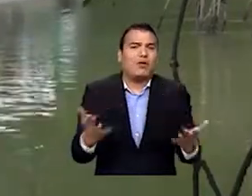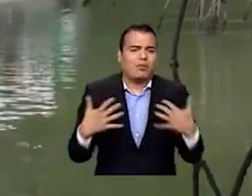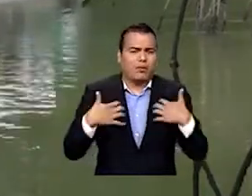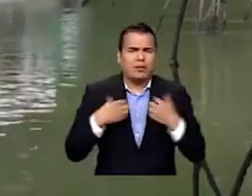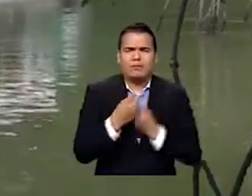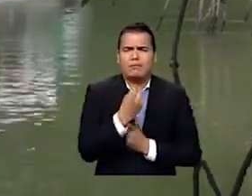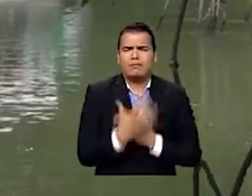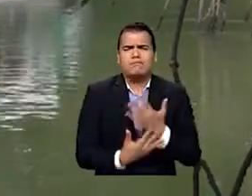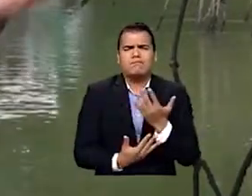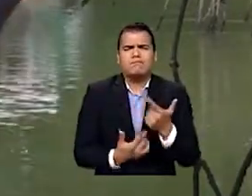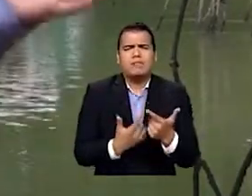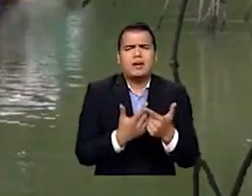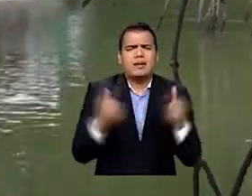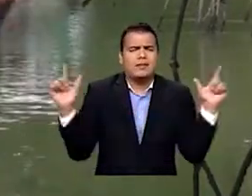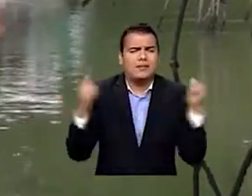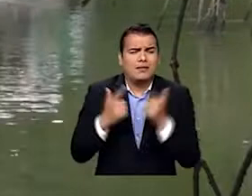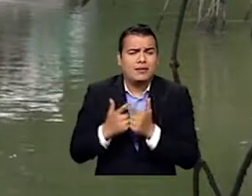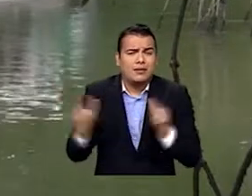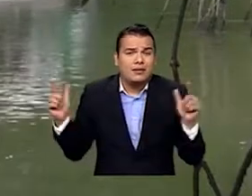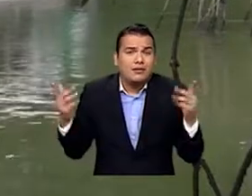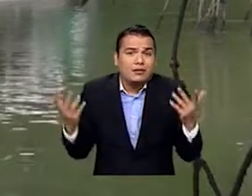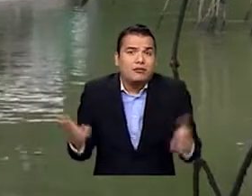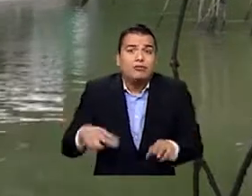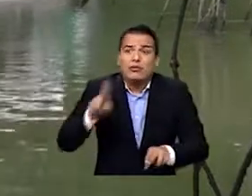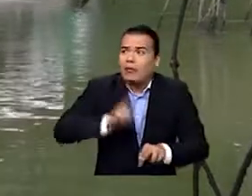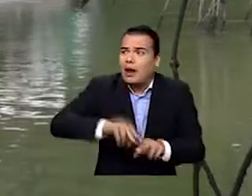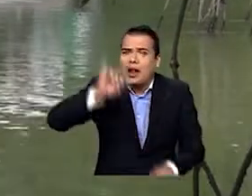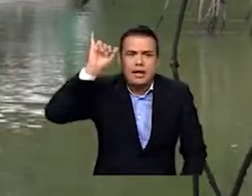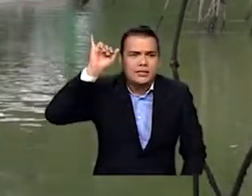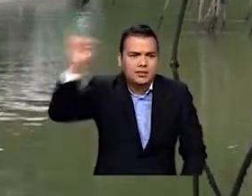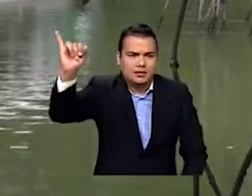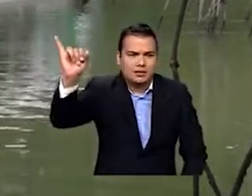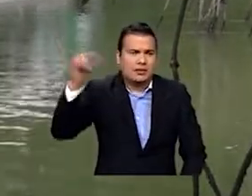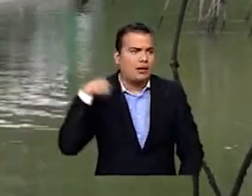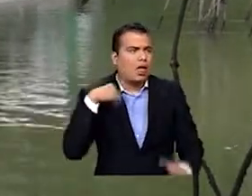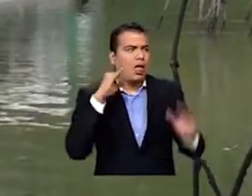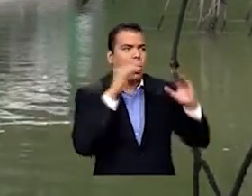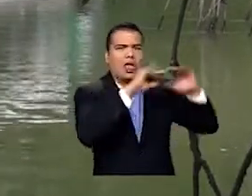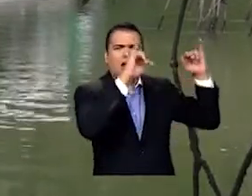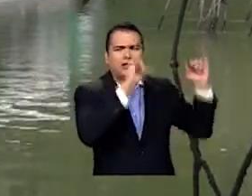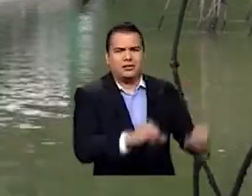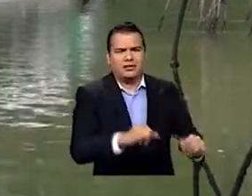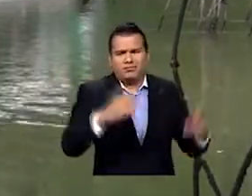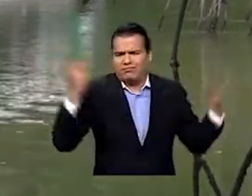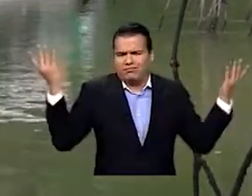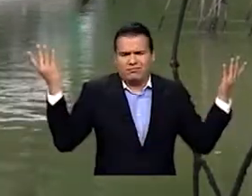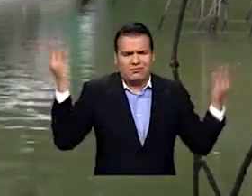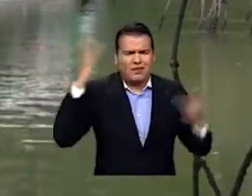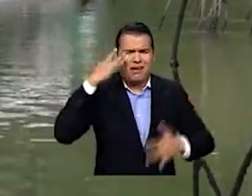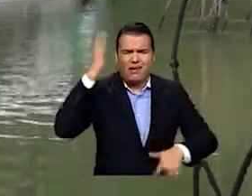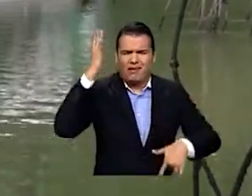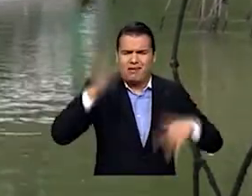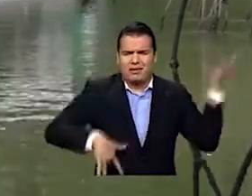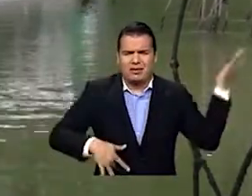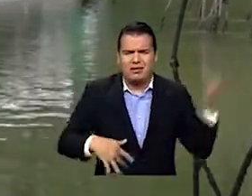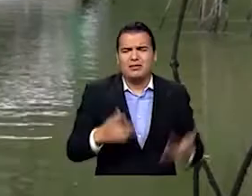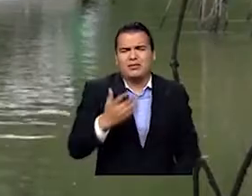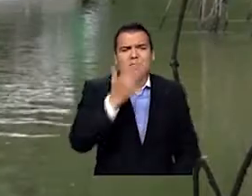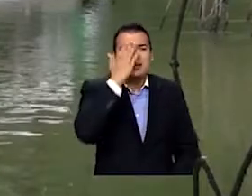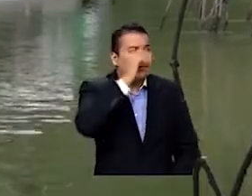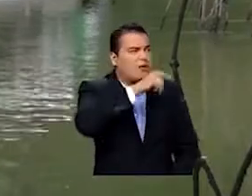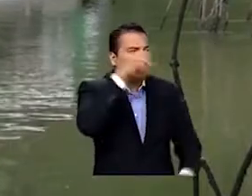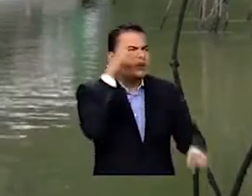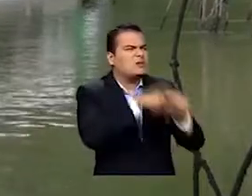vida silvestre. Animales que deben estar en su hábitat natural y que no deben estar en las casas de nadie, ni en los patos de nadie, siendo lastimados y